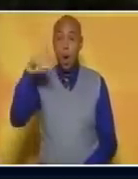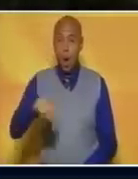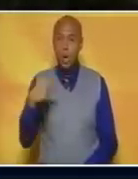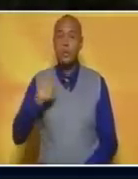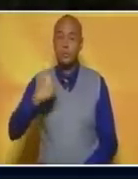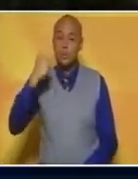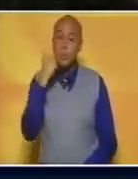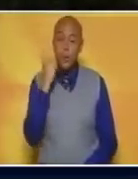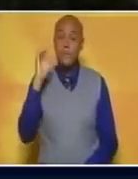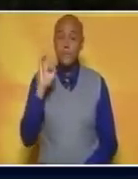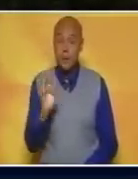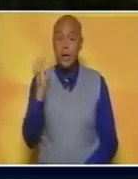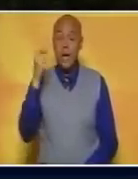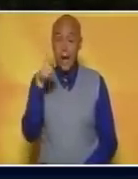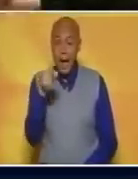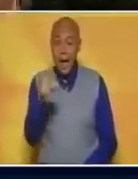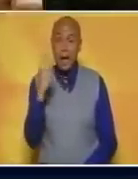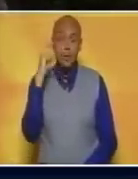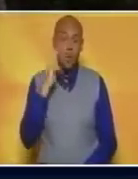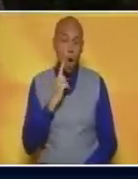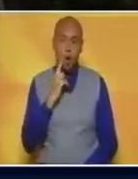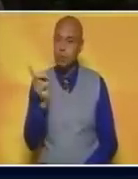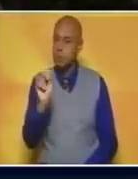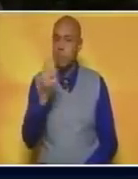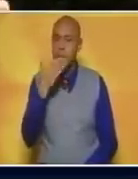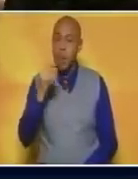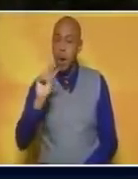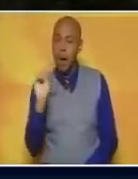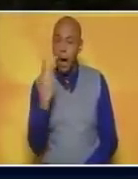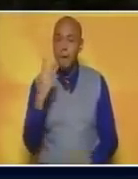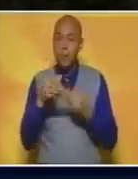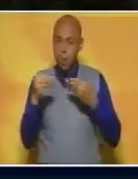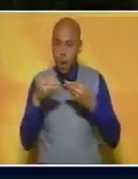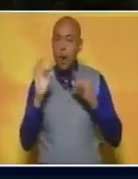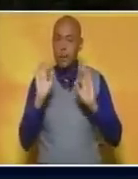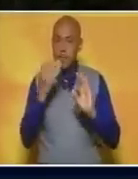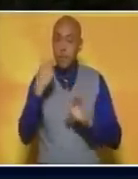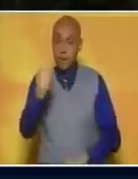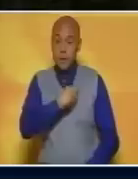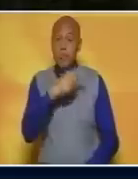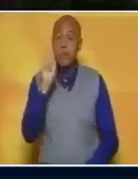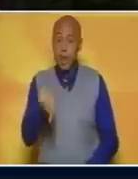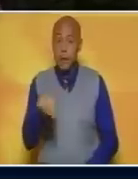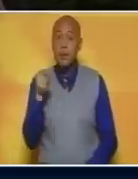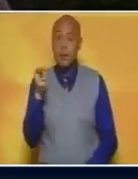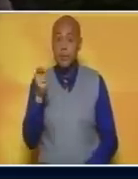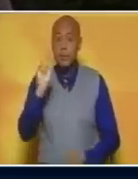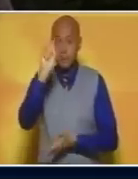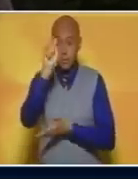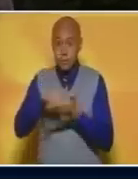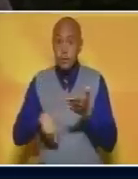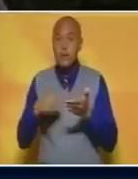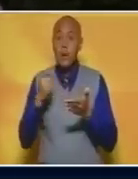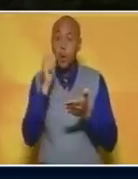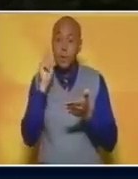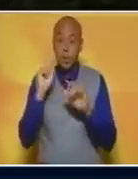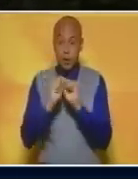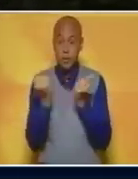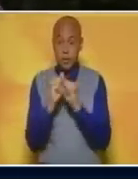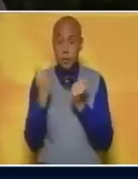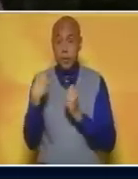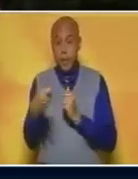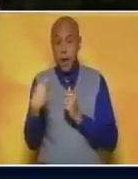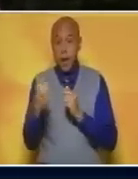exigimos el salario dolarizado y exigimos la incorporación inmediata del ticket estudiantil para nuestros